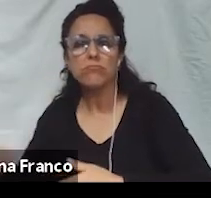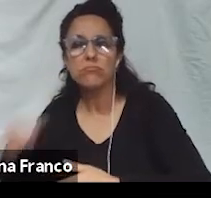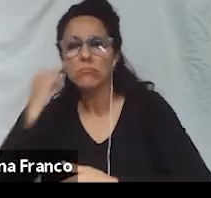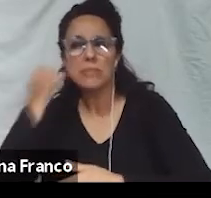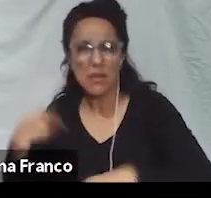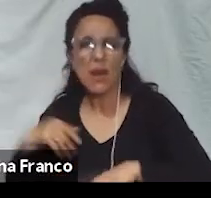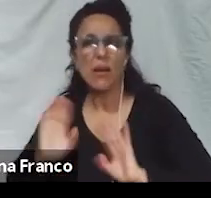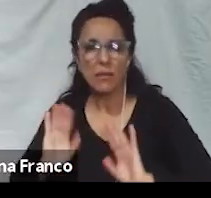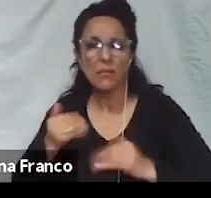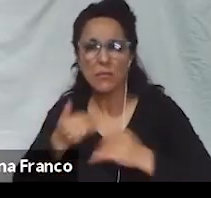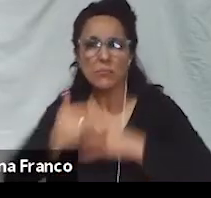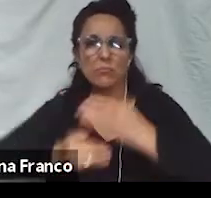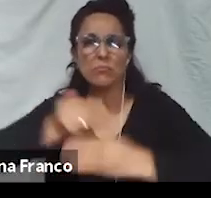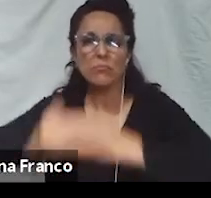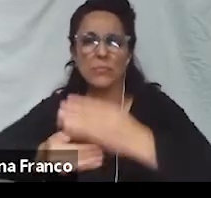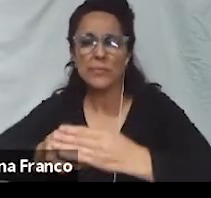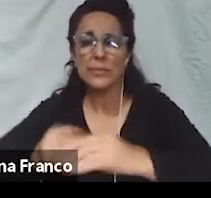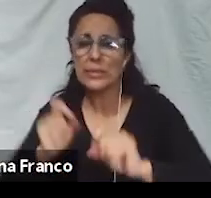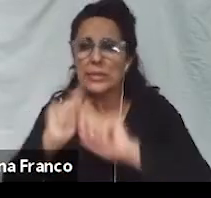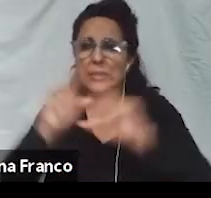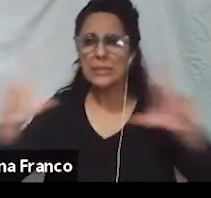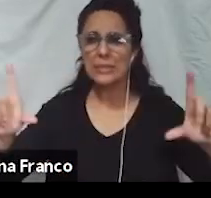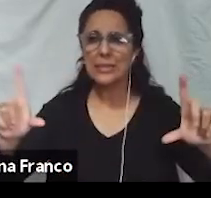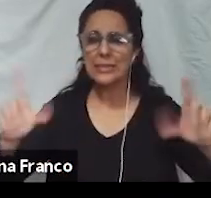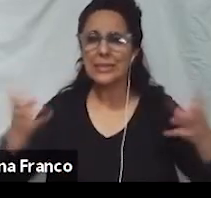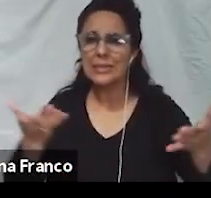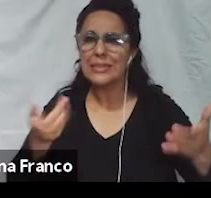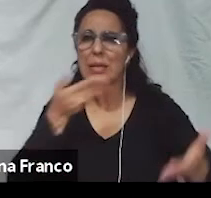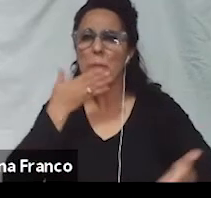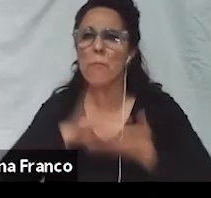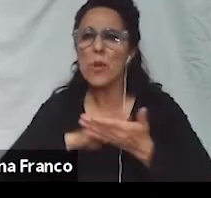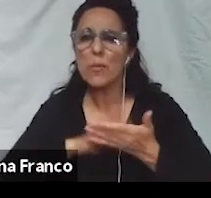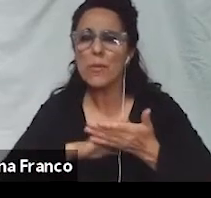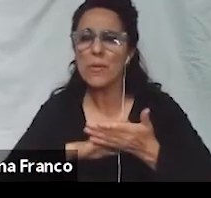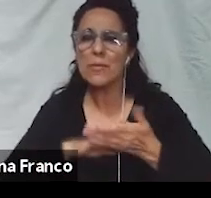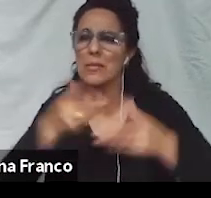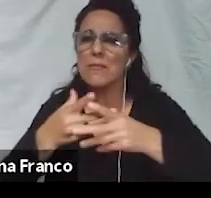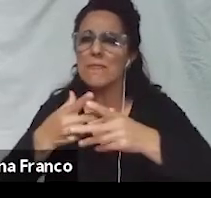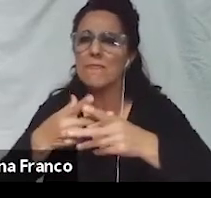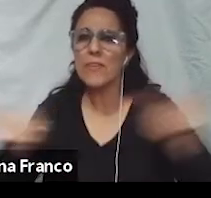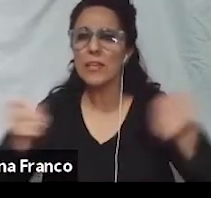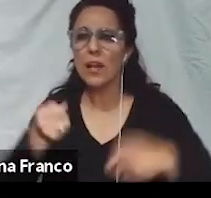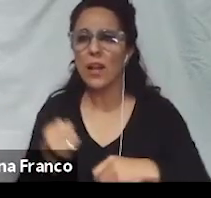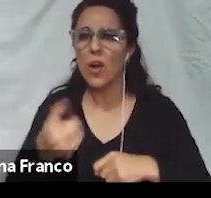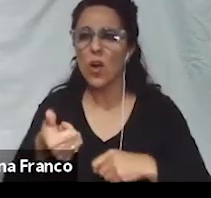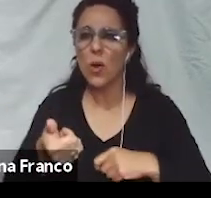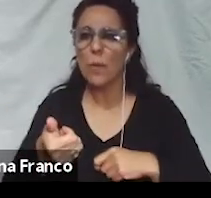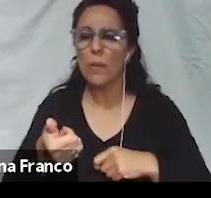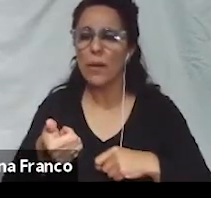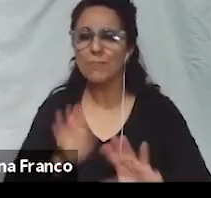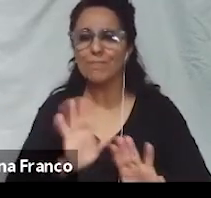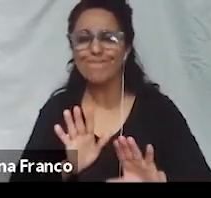auditoría. Digamos, yo ya empecé a hacer mi auditoría y de repente me di cuenta que necesito probar el proceso de compras y no